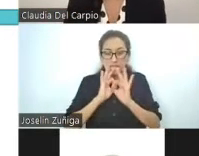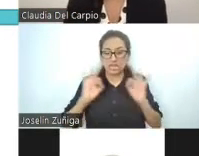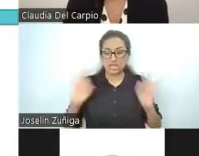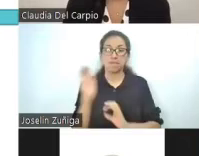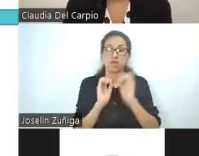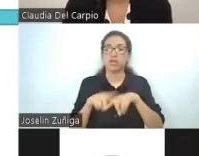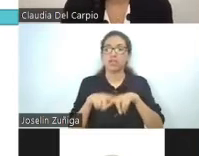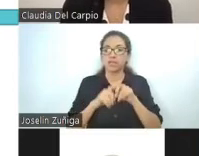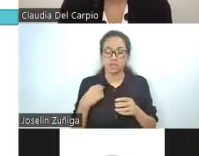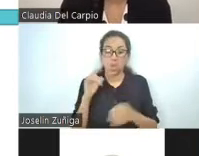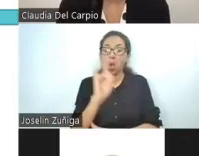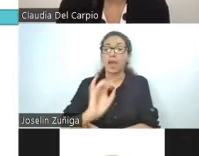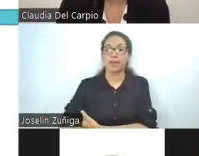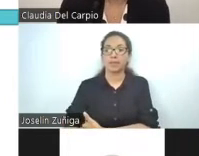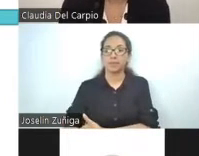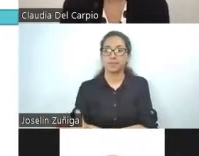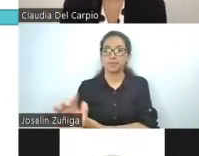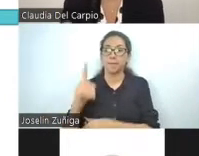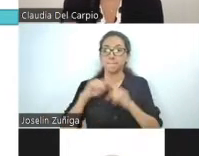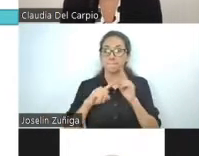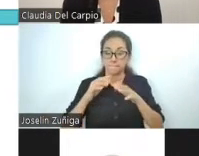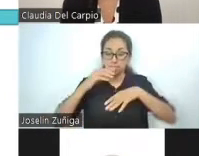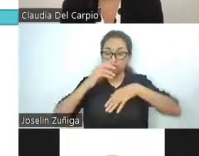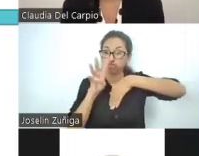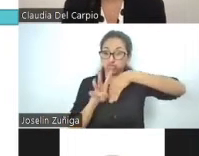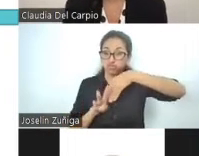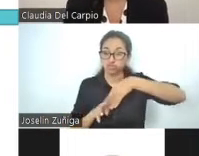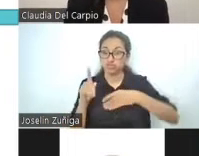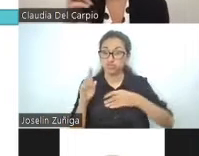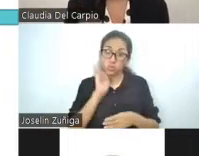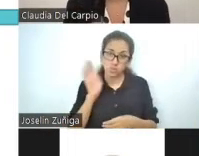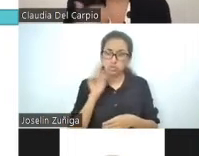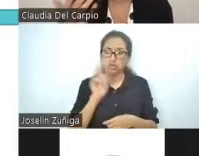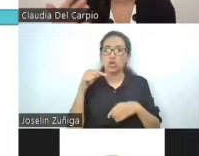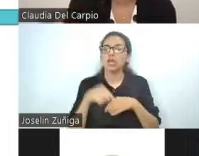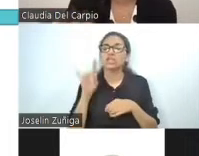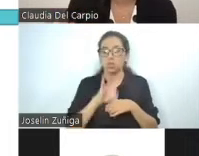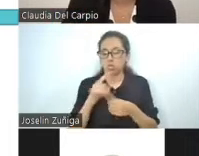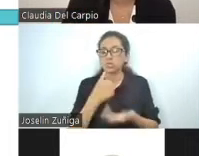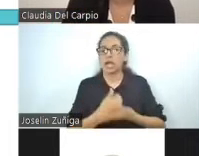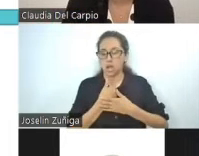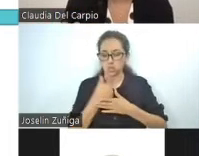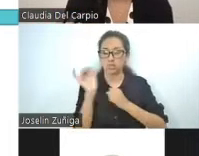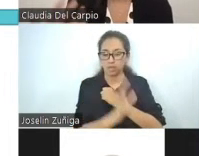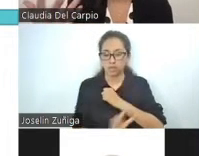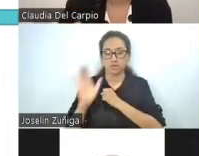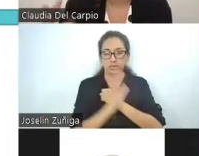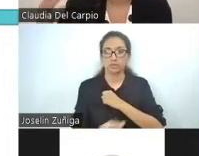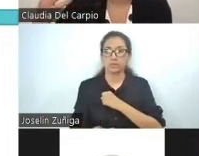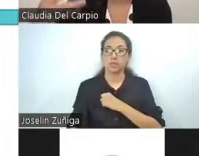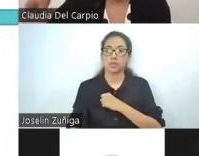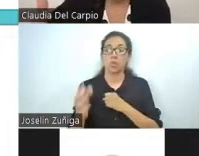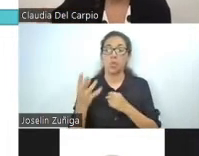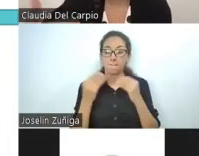sensación de mayor higiene, pero el vello no es sucio, el vello, como les dije, tiene una función y hay cierta forma de